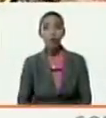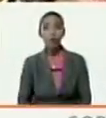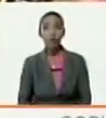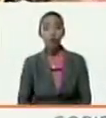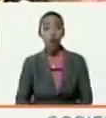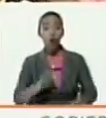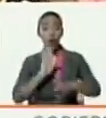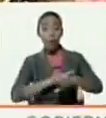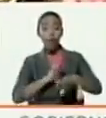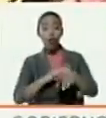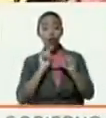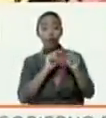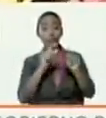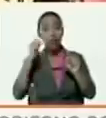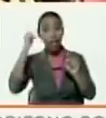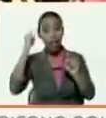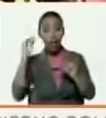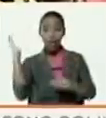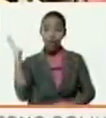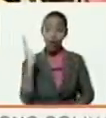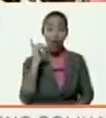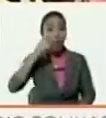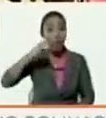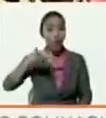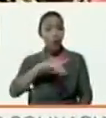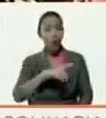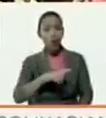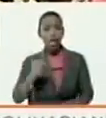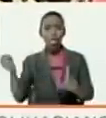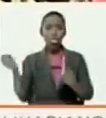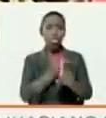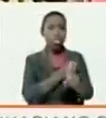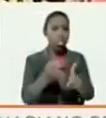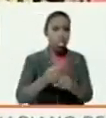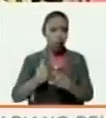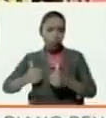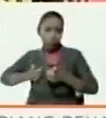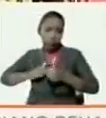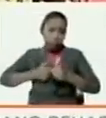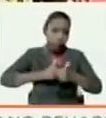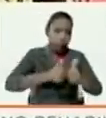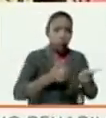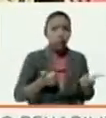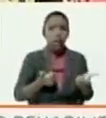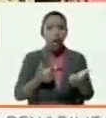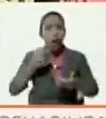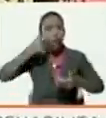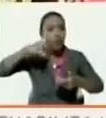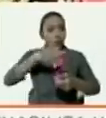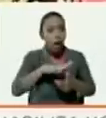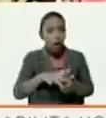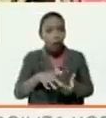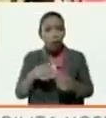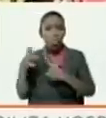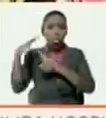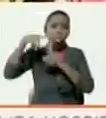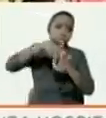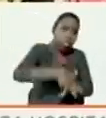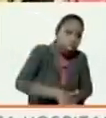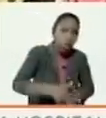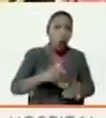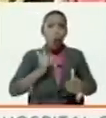que ocurrió ese día. Venía un pueblo masacrado, perseguido, un pueblo que era reprimido ante